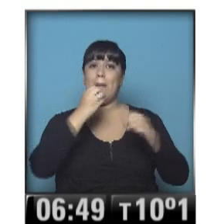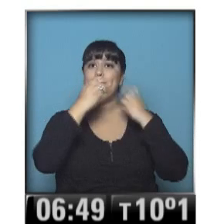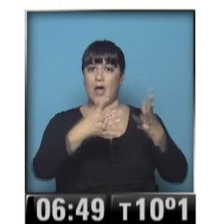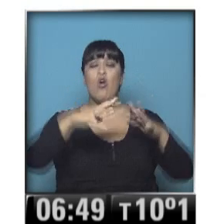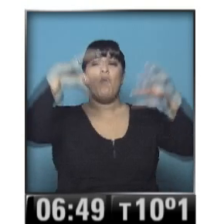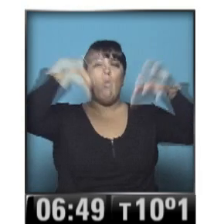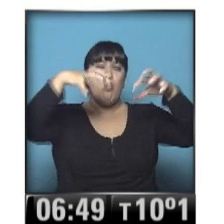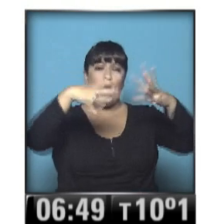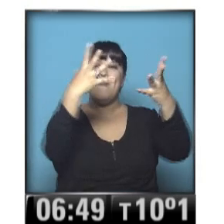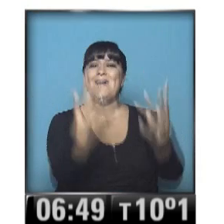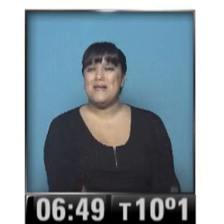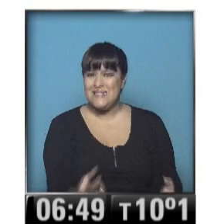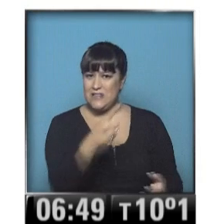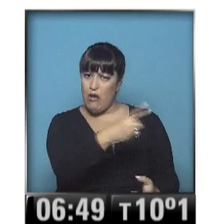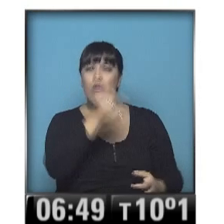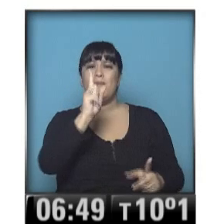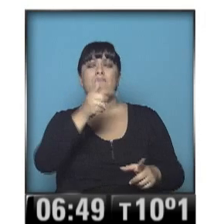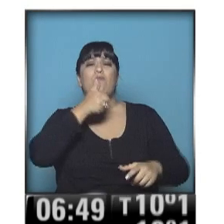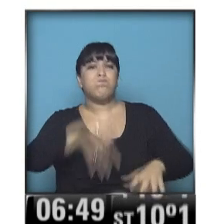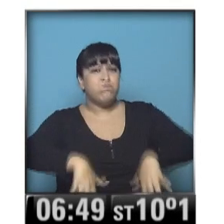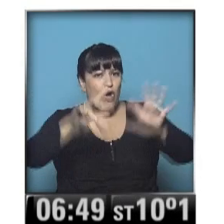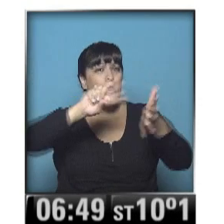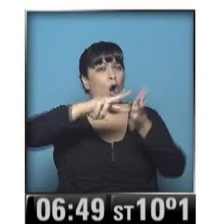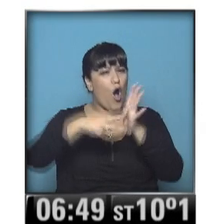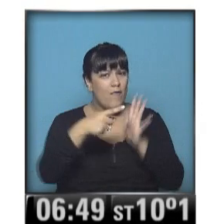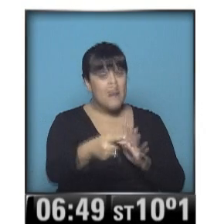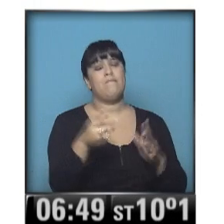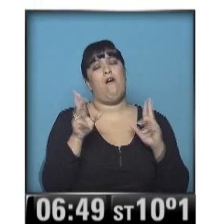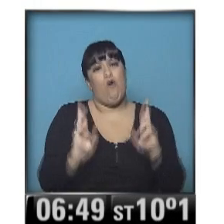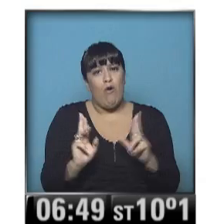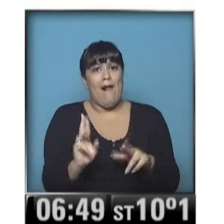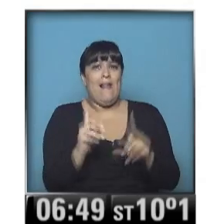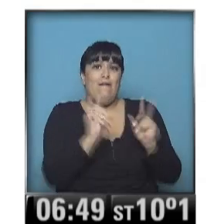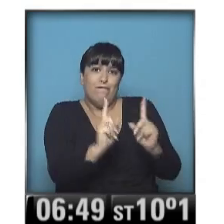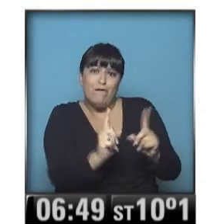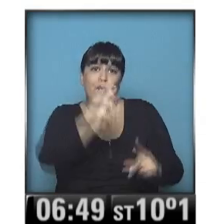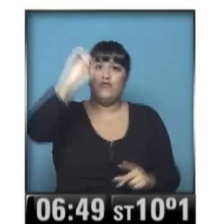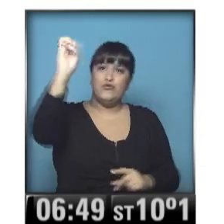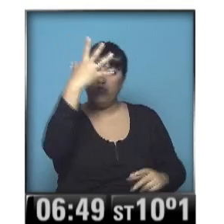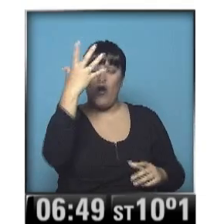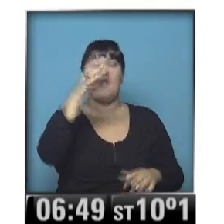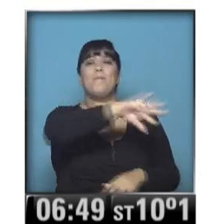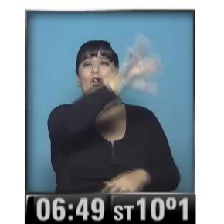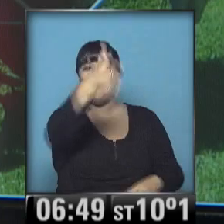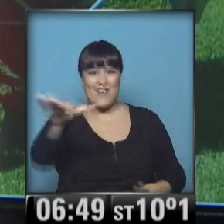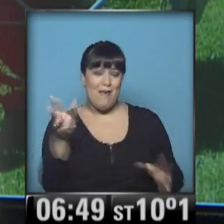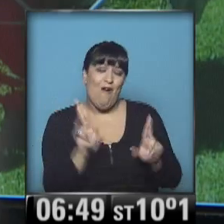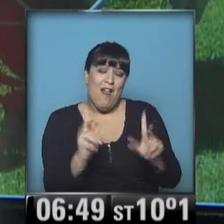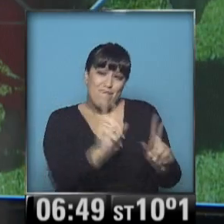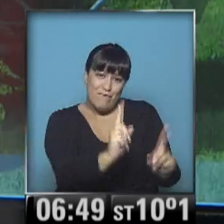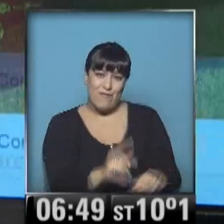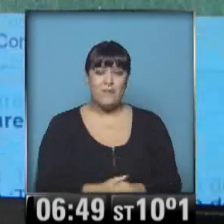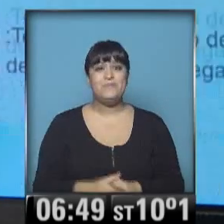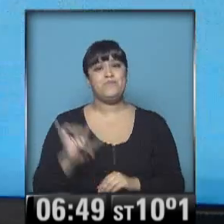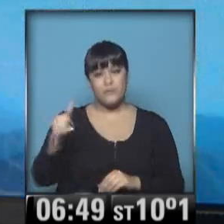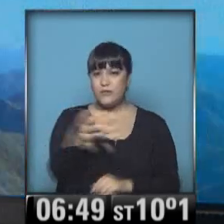las zonas inundadas que estaban anegadas. Así que, bueno, que se repita más ese panorama, ¿no? Con solcito y con montañas. Efectivamente, Lourdes,